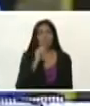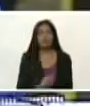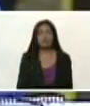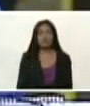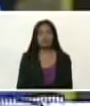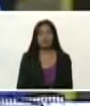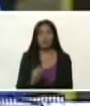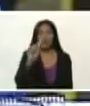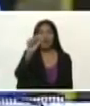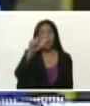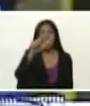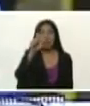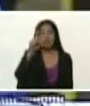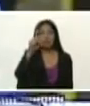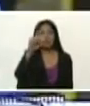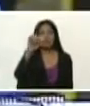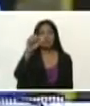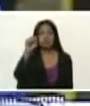Bellorín.